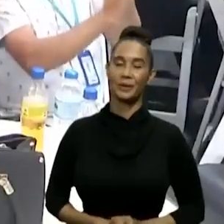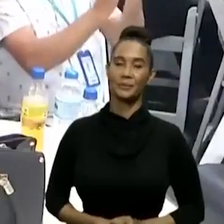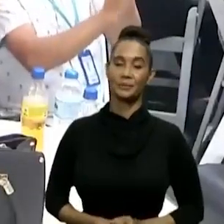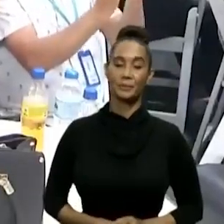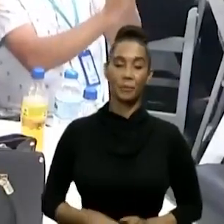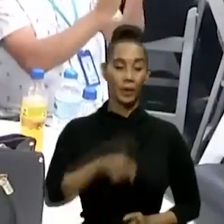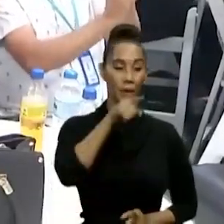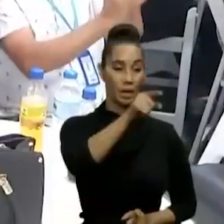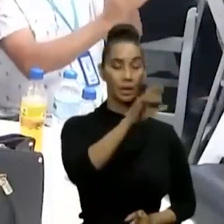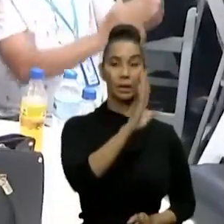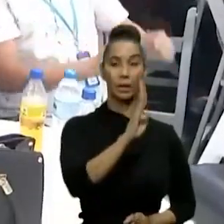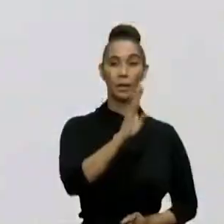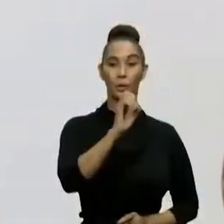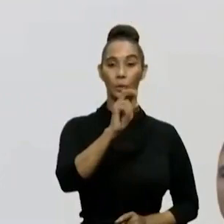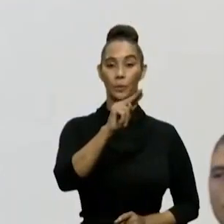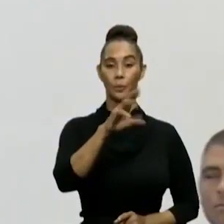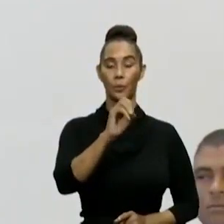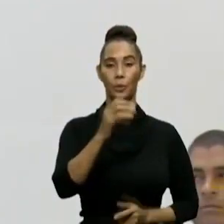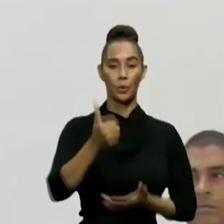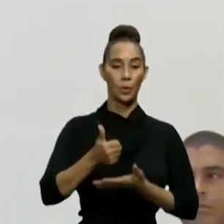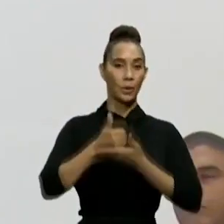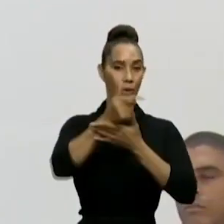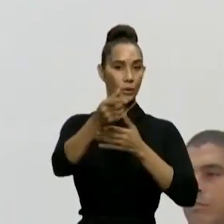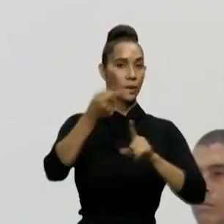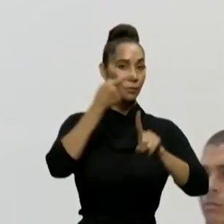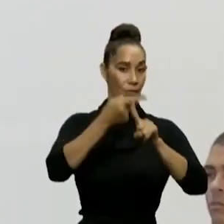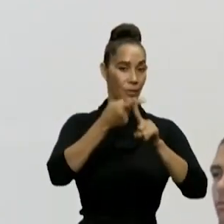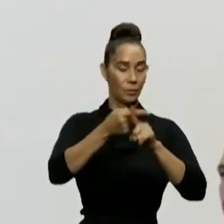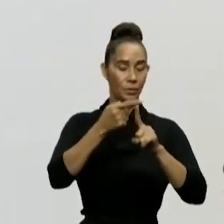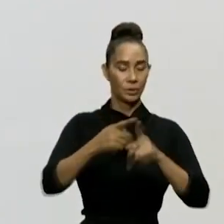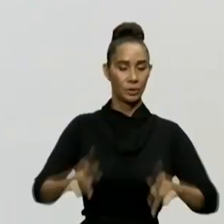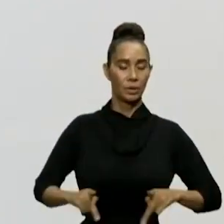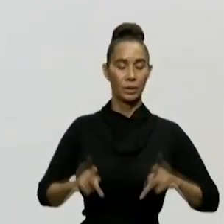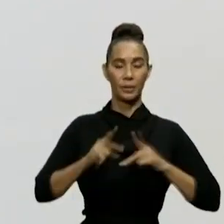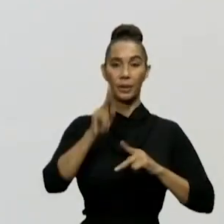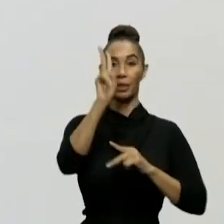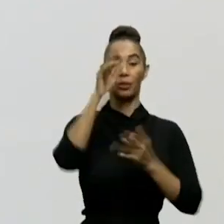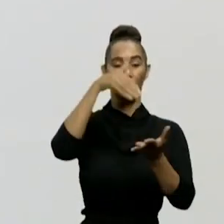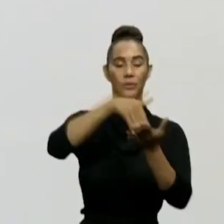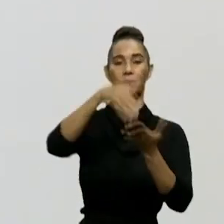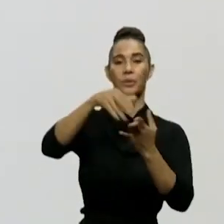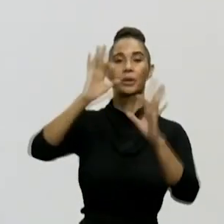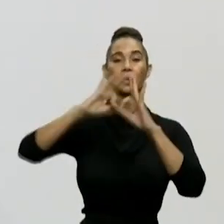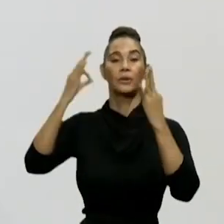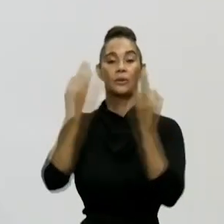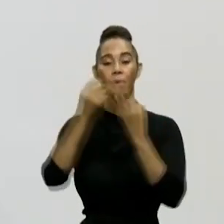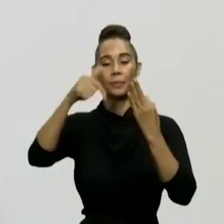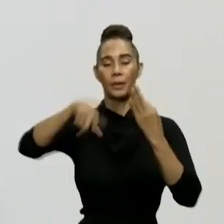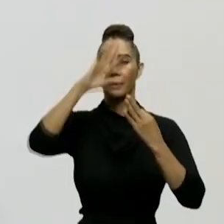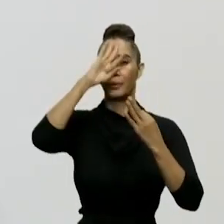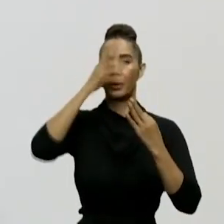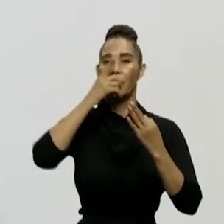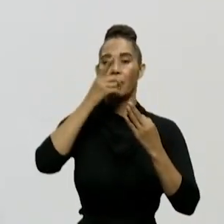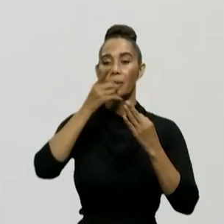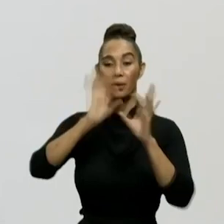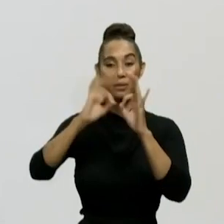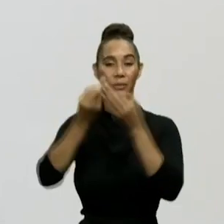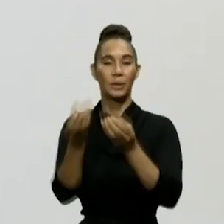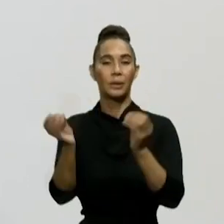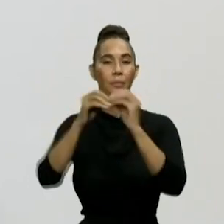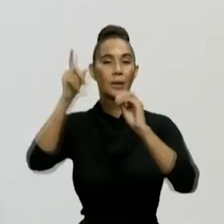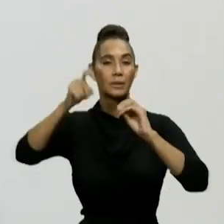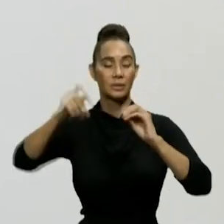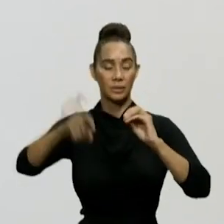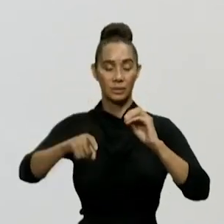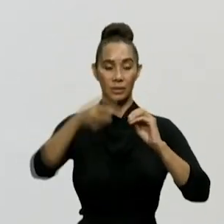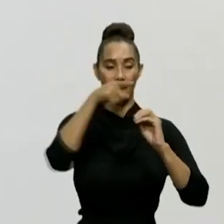Y este bono va a impactar positivamente en la vida de 2 millones de familias en todo el país porque son las que la necesitan.